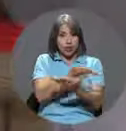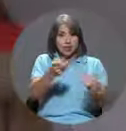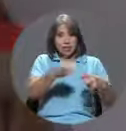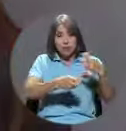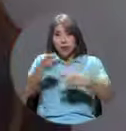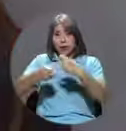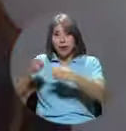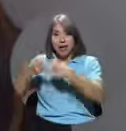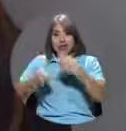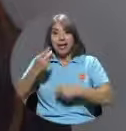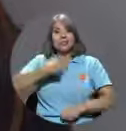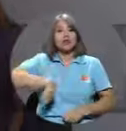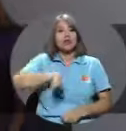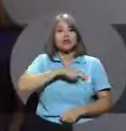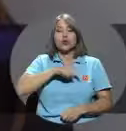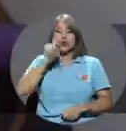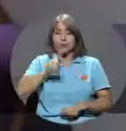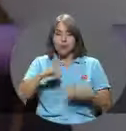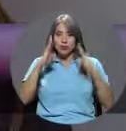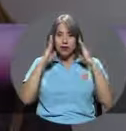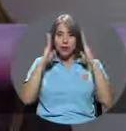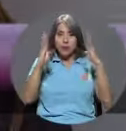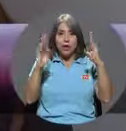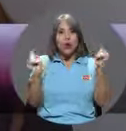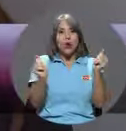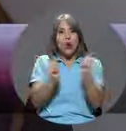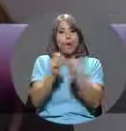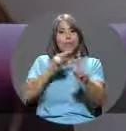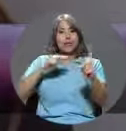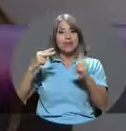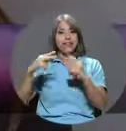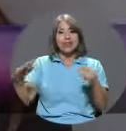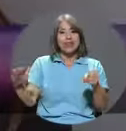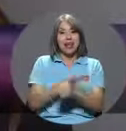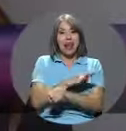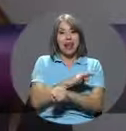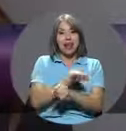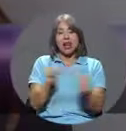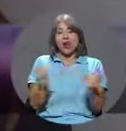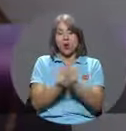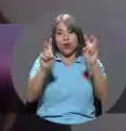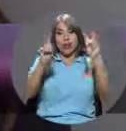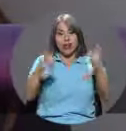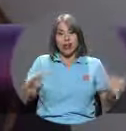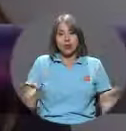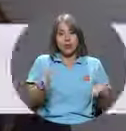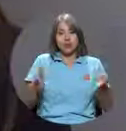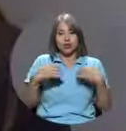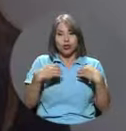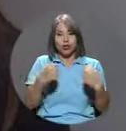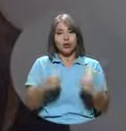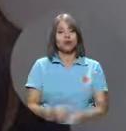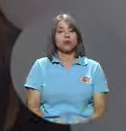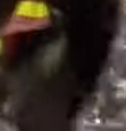y generalmente tenemos que hacerlas con perspectiva integral y en este caso desde un eje de promoción de la